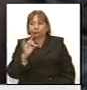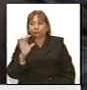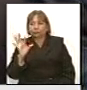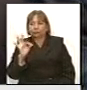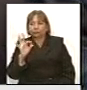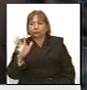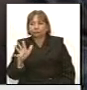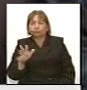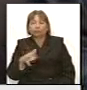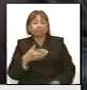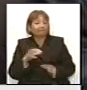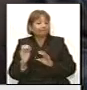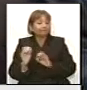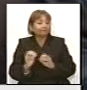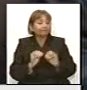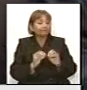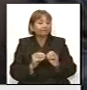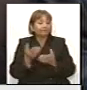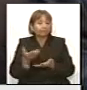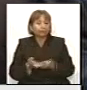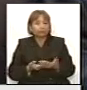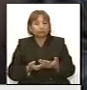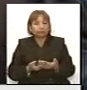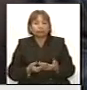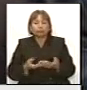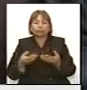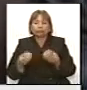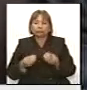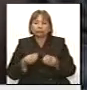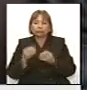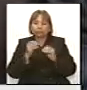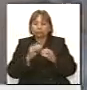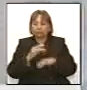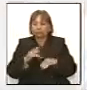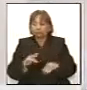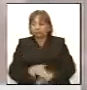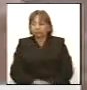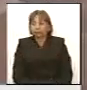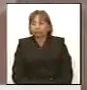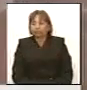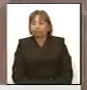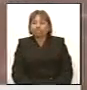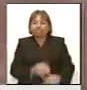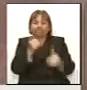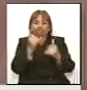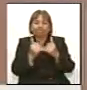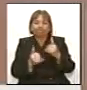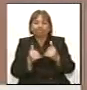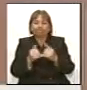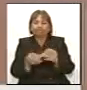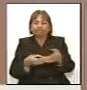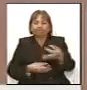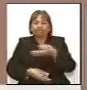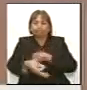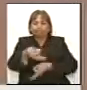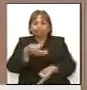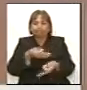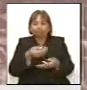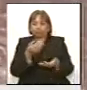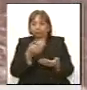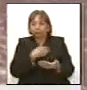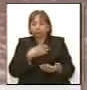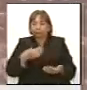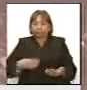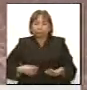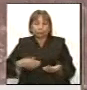2380-895, se desarrollan de manera directa que hayan sido declarados desiertos. Finalmente, se autorizó las transferencias del Ministerio de